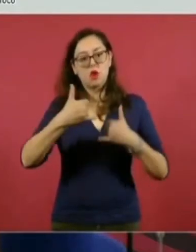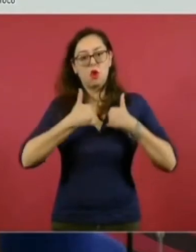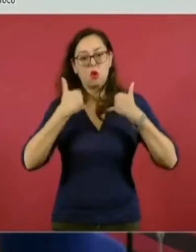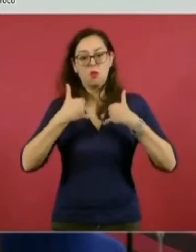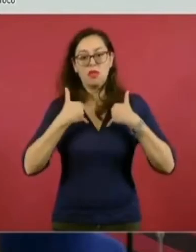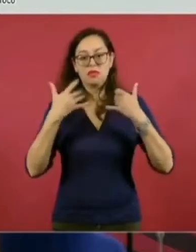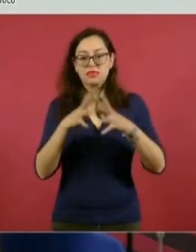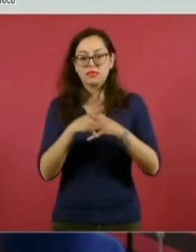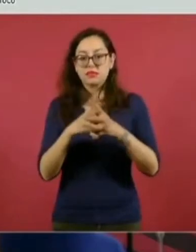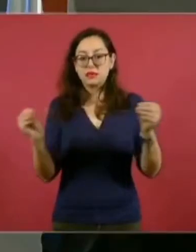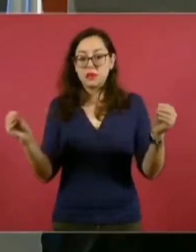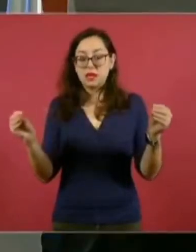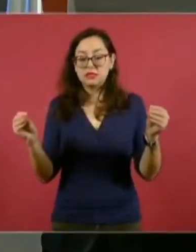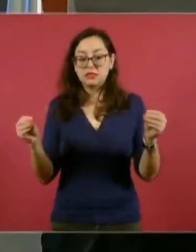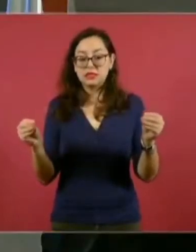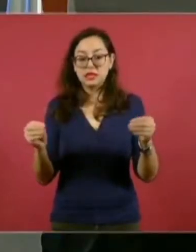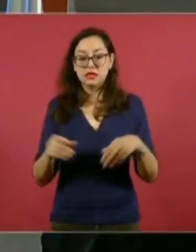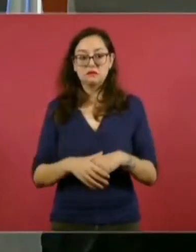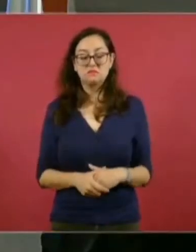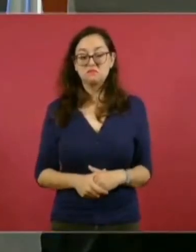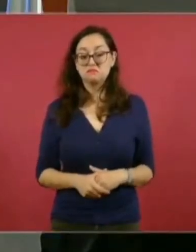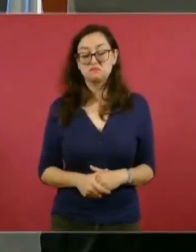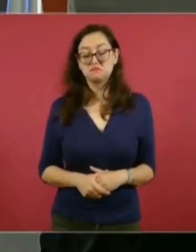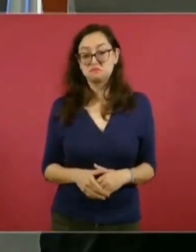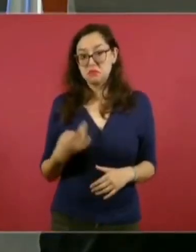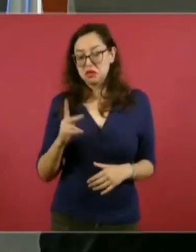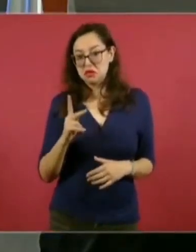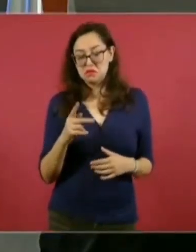aquí dice, no.